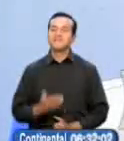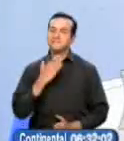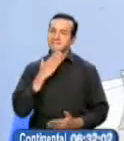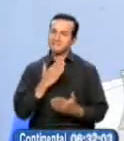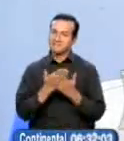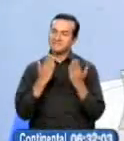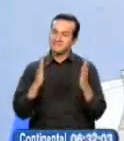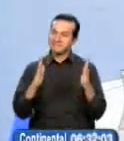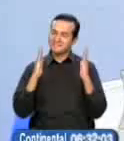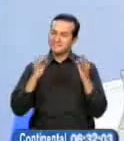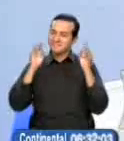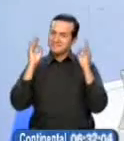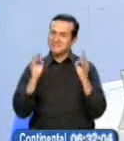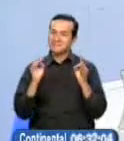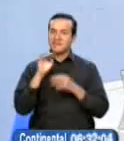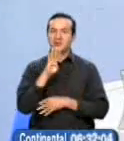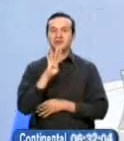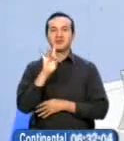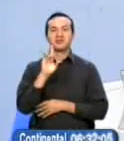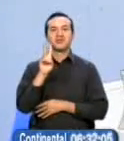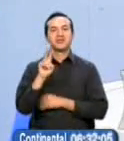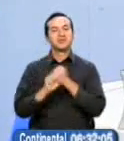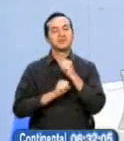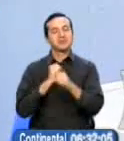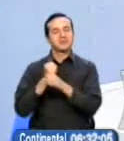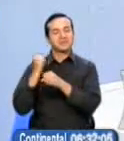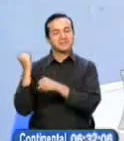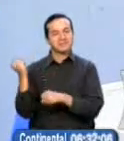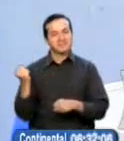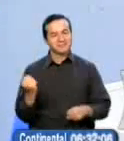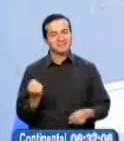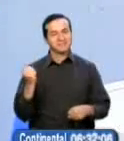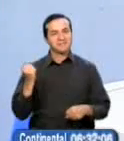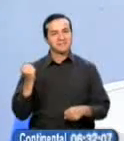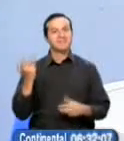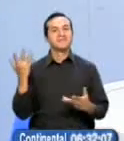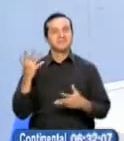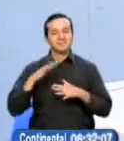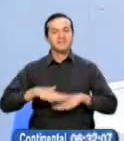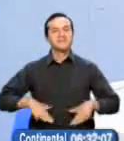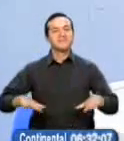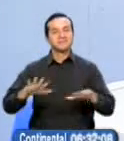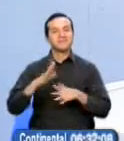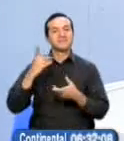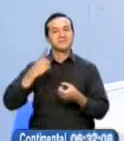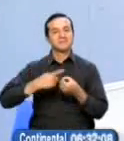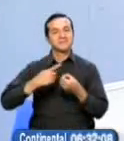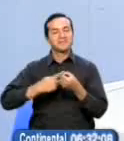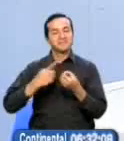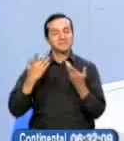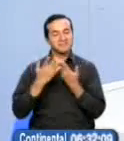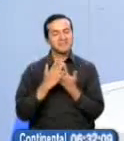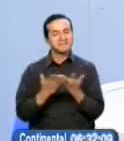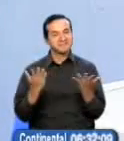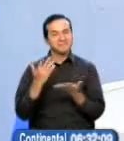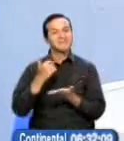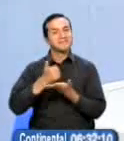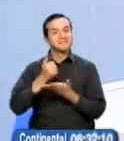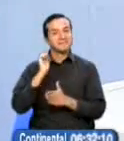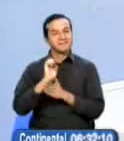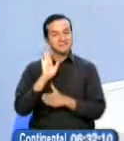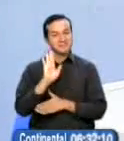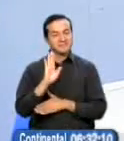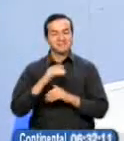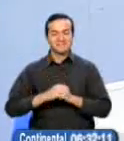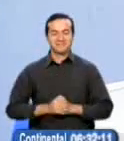Gracias por compartir con nosotros los 482 años de Fundación Española de la Carita de Dios, de la capital de todos y todas las ecuatorianas.